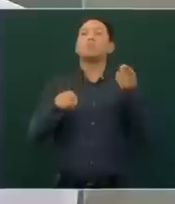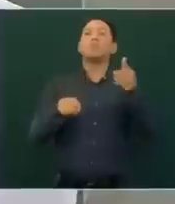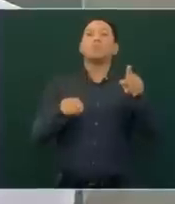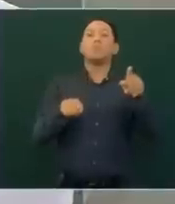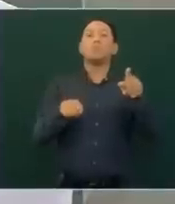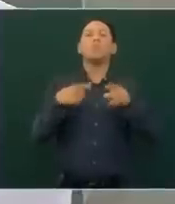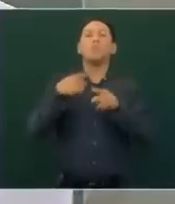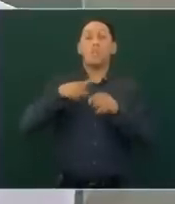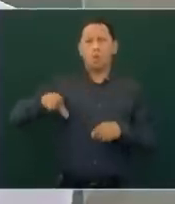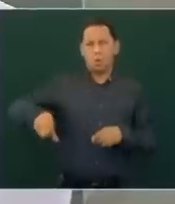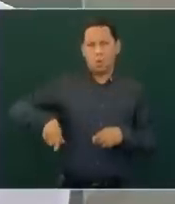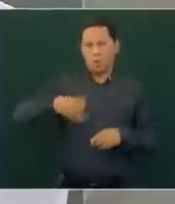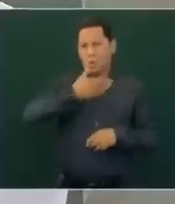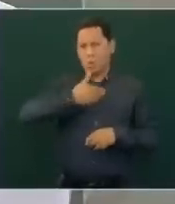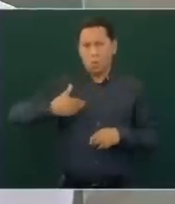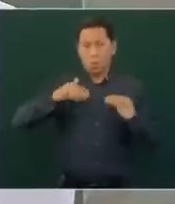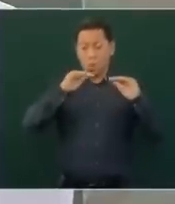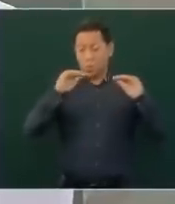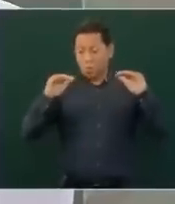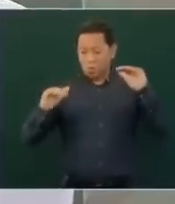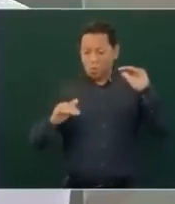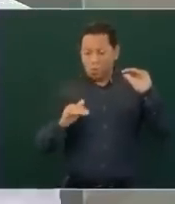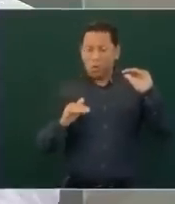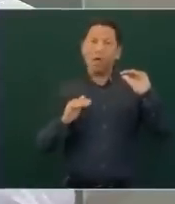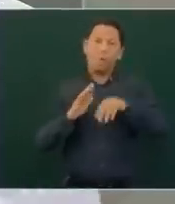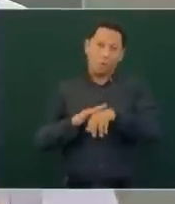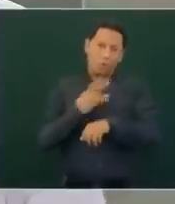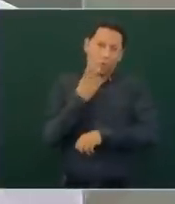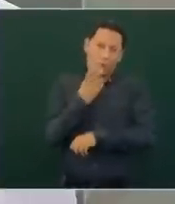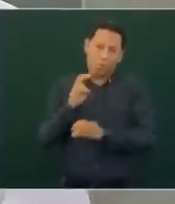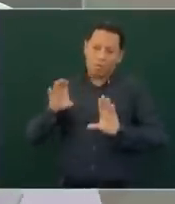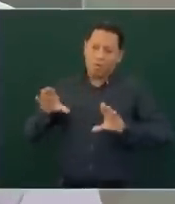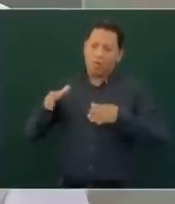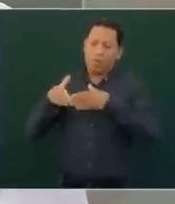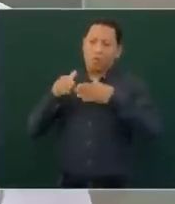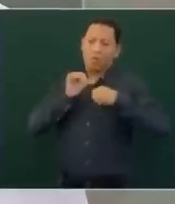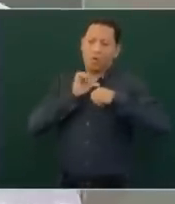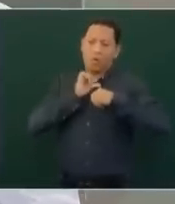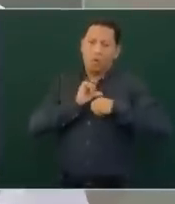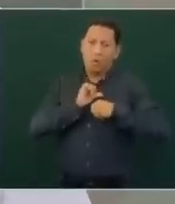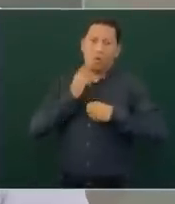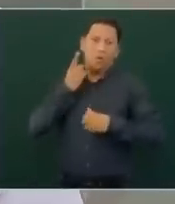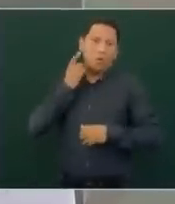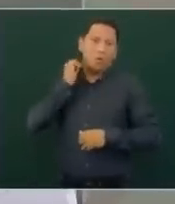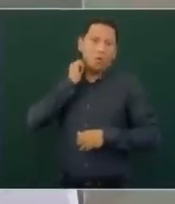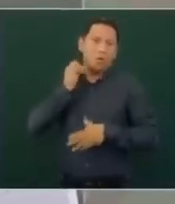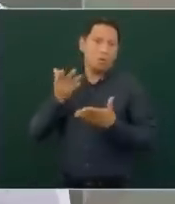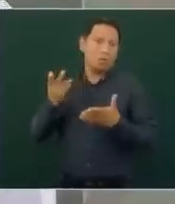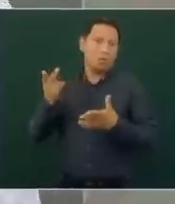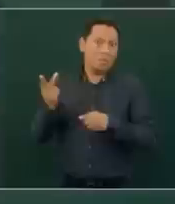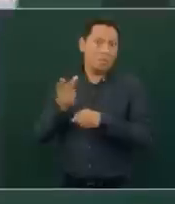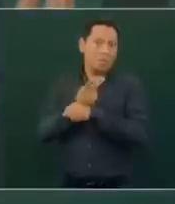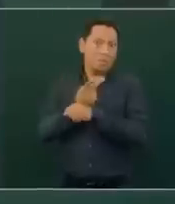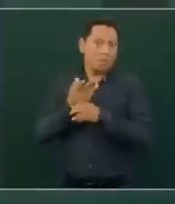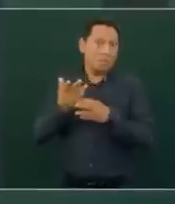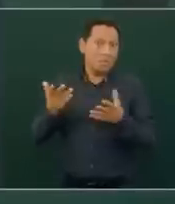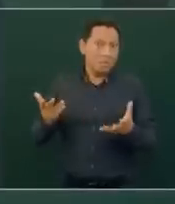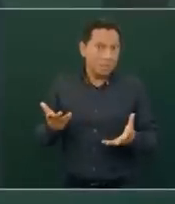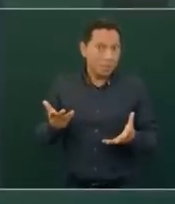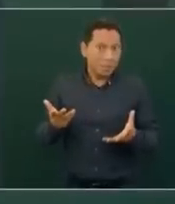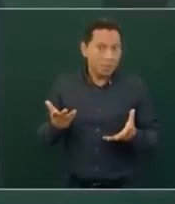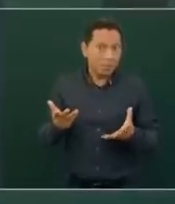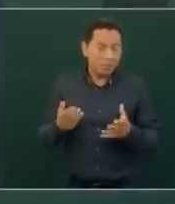en el poder legislativo. Pues miren lo que sucedió. Lo que pasa que